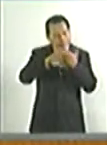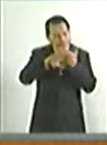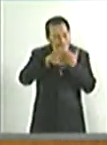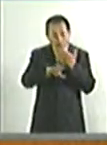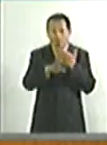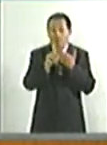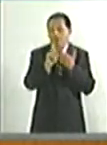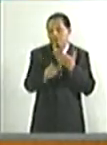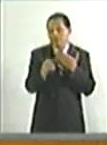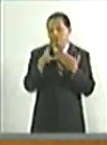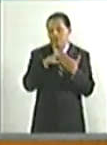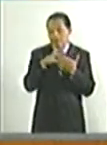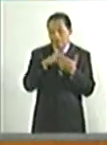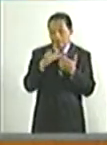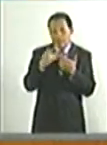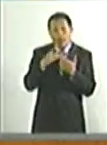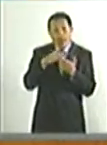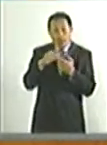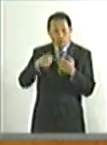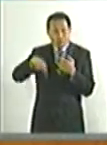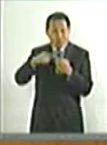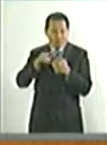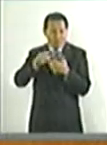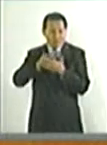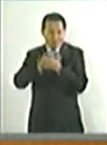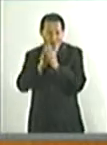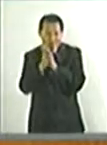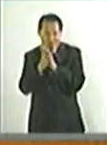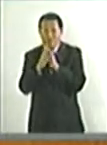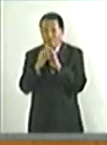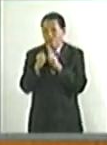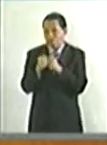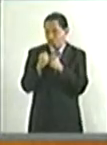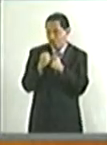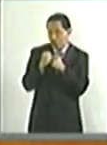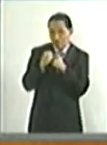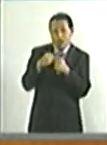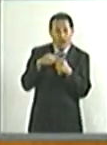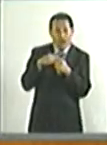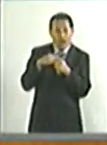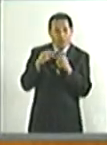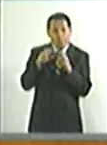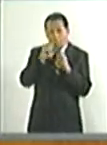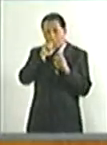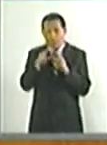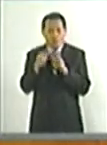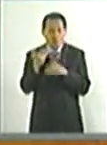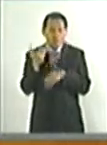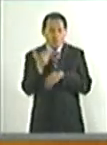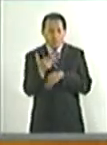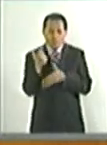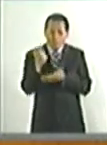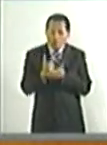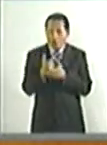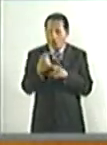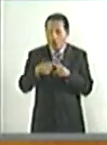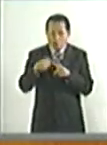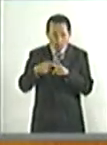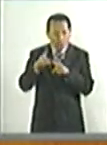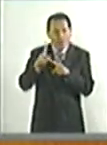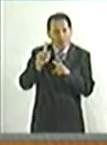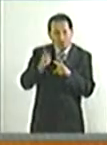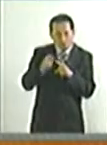es quitarle el nicho a muchos que han logrado a través de la extorsión tener un rostro